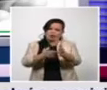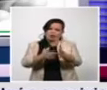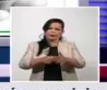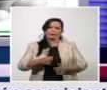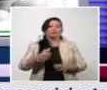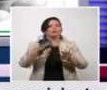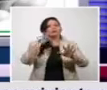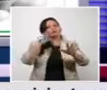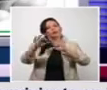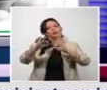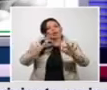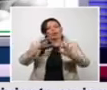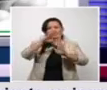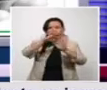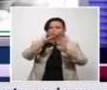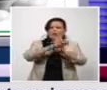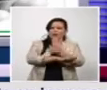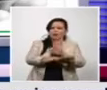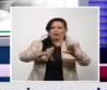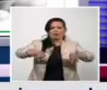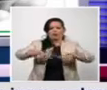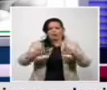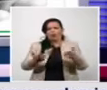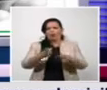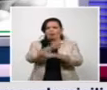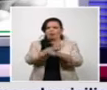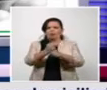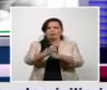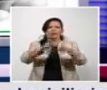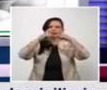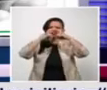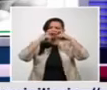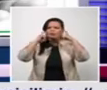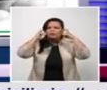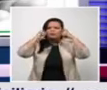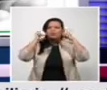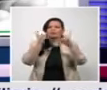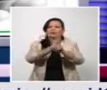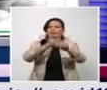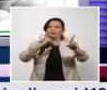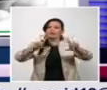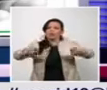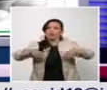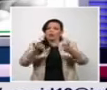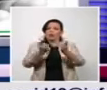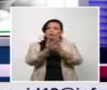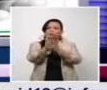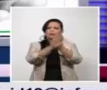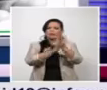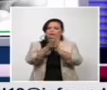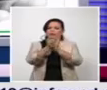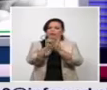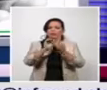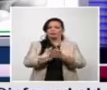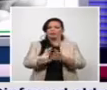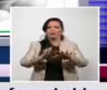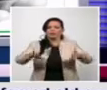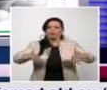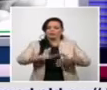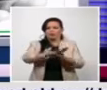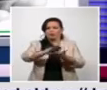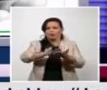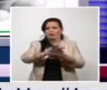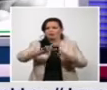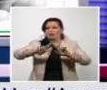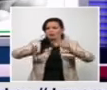prevención, el uso correcto del nasobuco, el distanciamiento físico y la desinfección de manos y superficies. Lo esperamos mañana